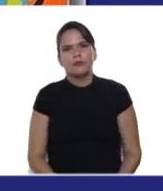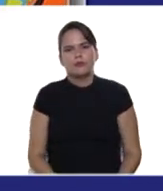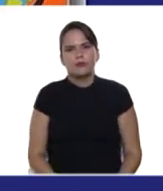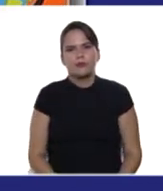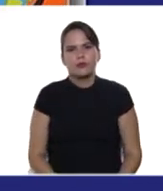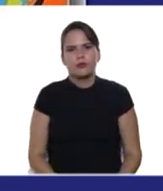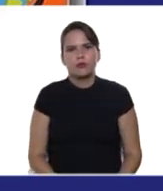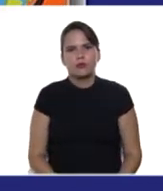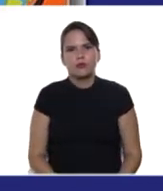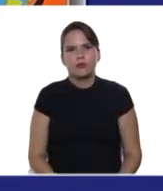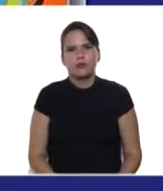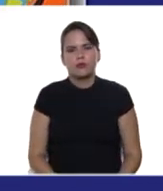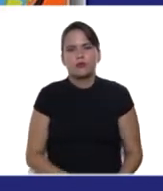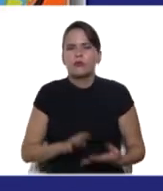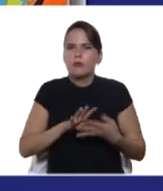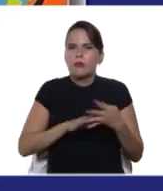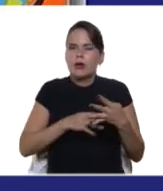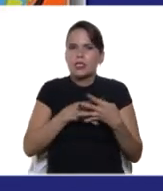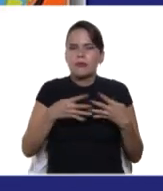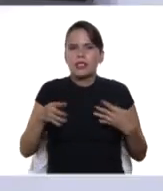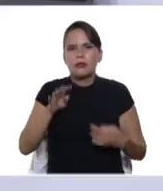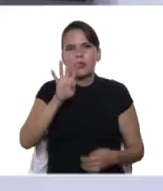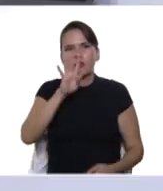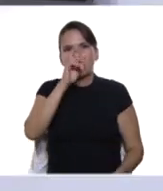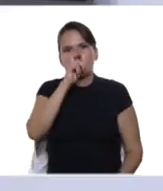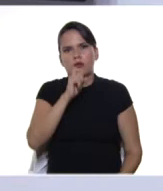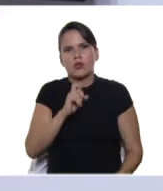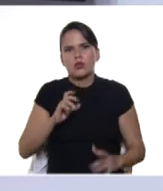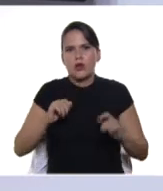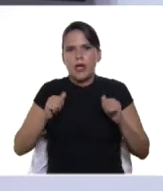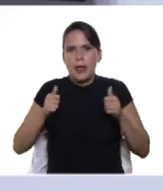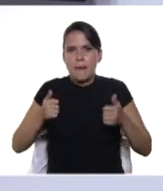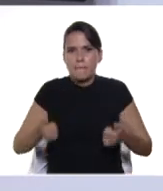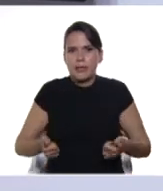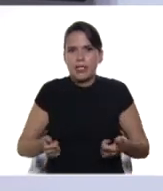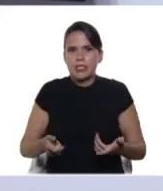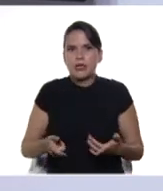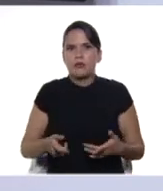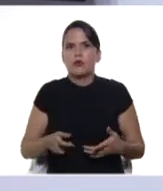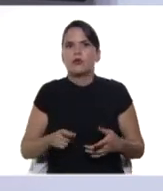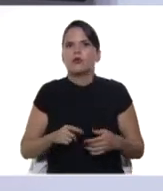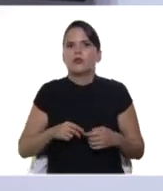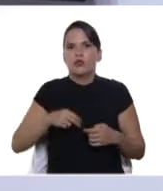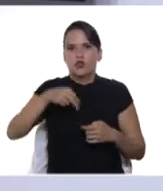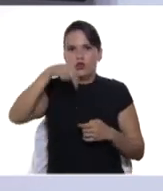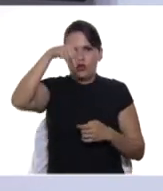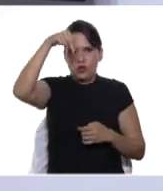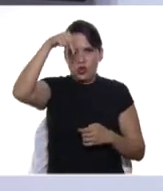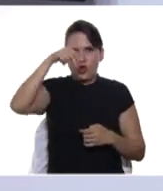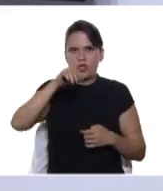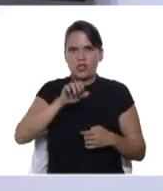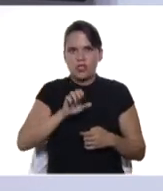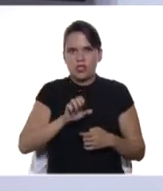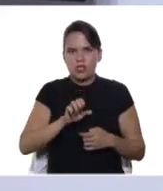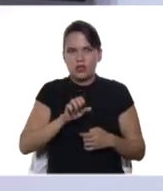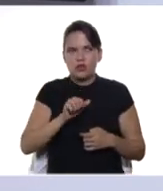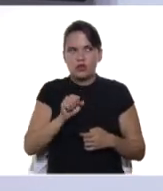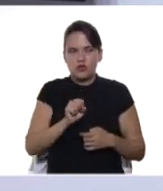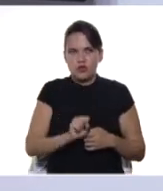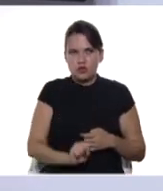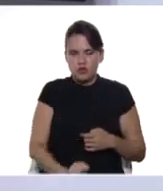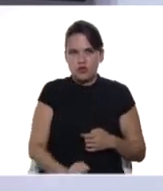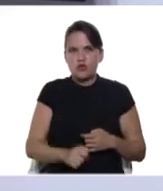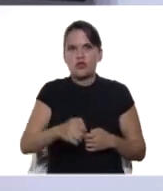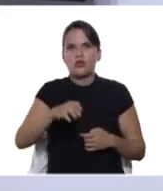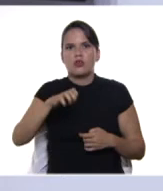Con respecto a matemática para cuarto año, comenzamos con las coordenadas geográficas. Y lo primero que hay que